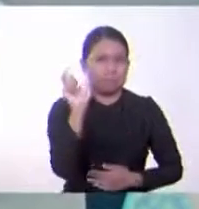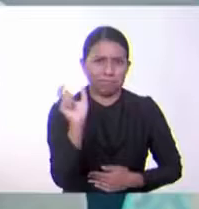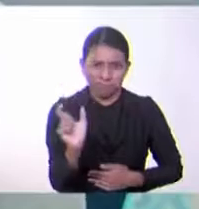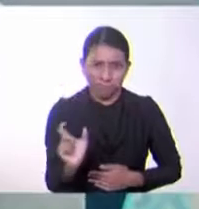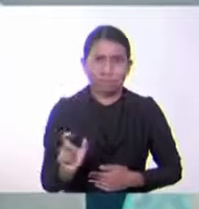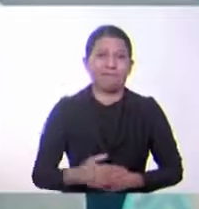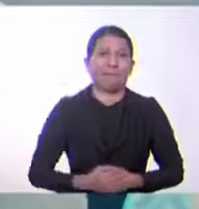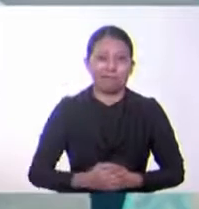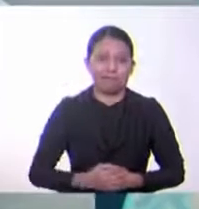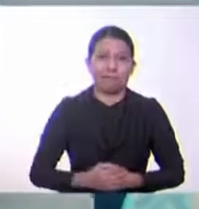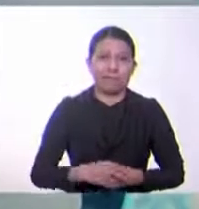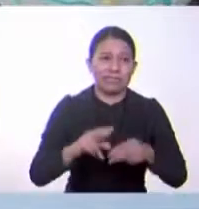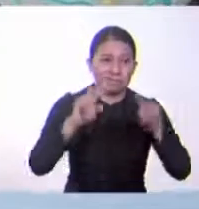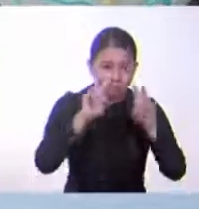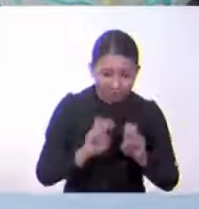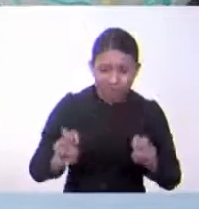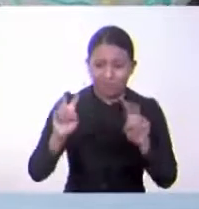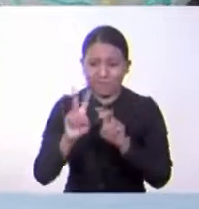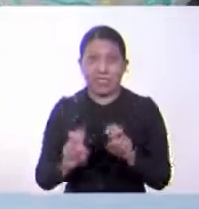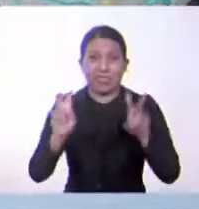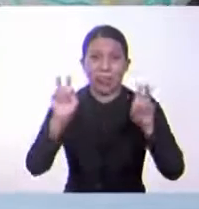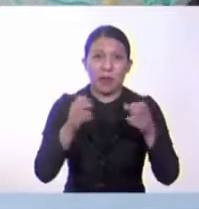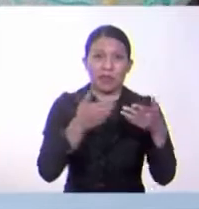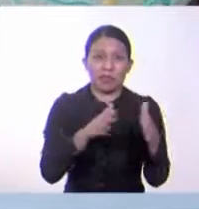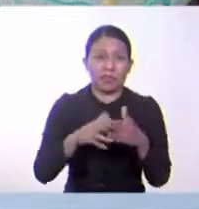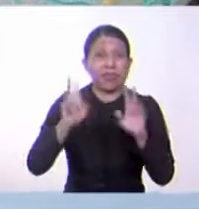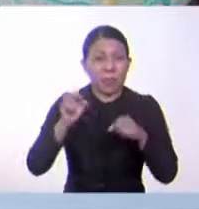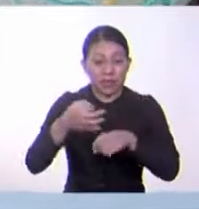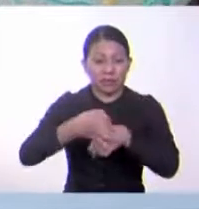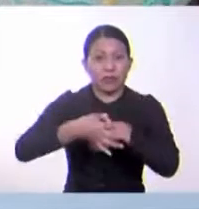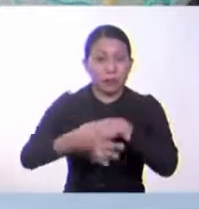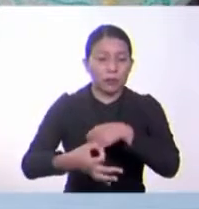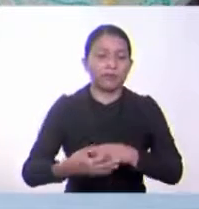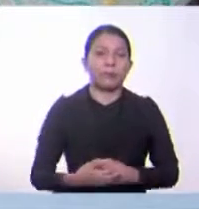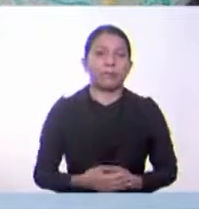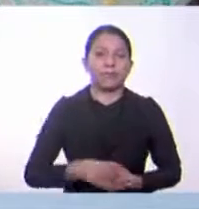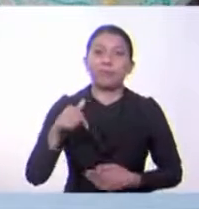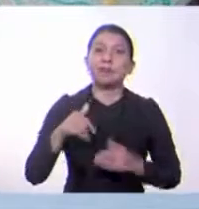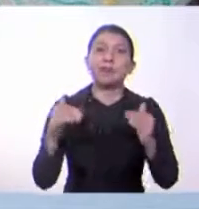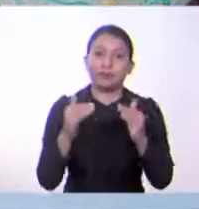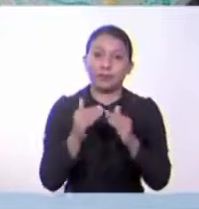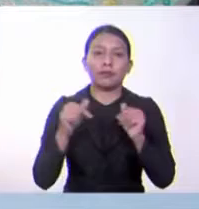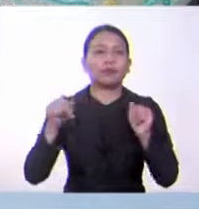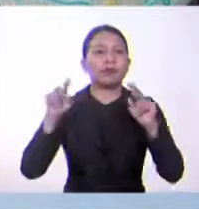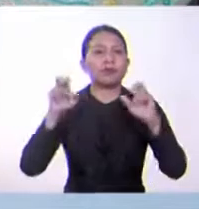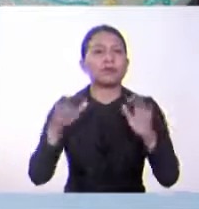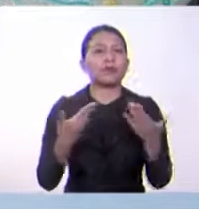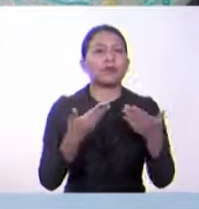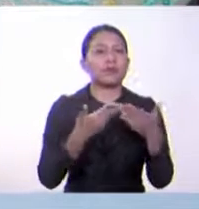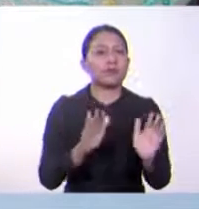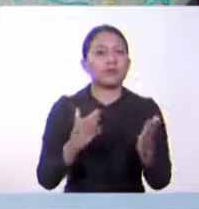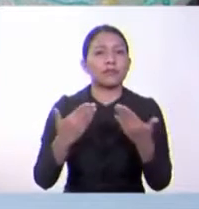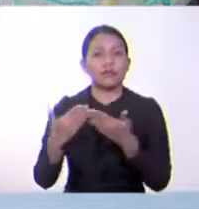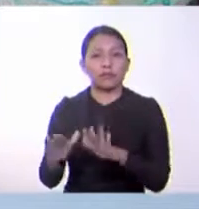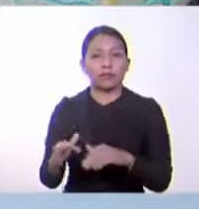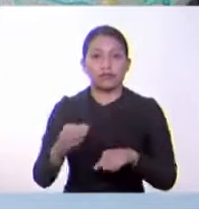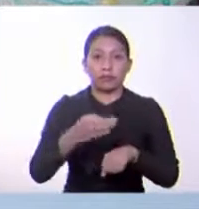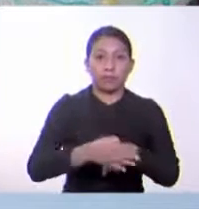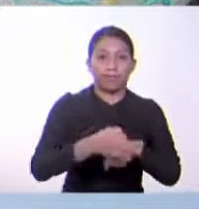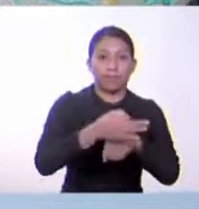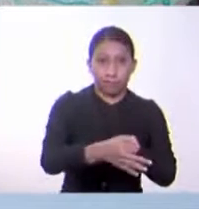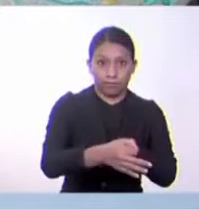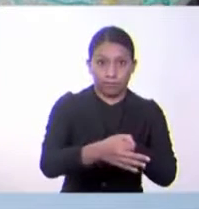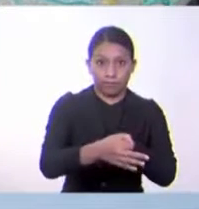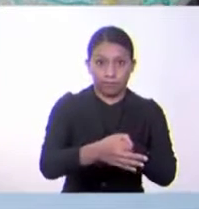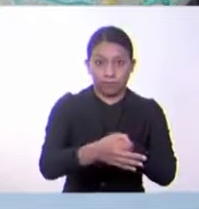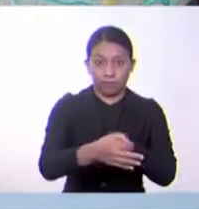trabajado bastantes temas y en esta vez no será la excepción. Vamos a tratar sobre las diferencias entre una célula vegetal